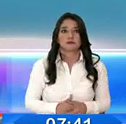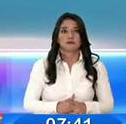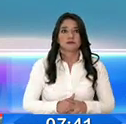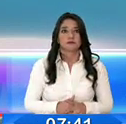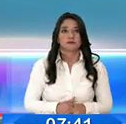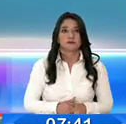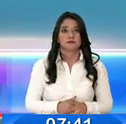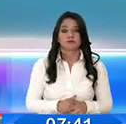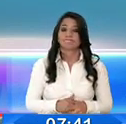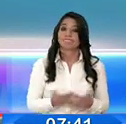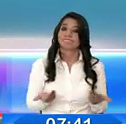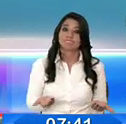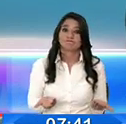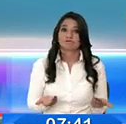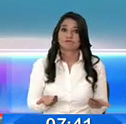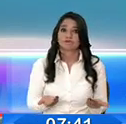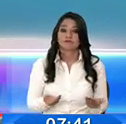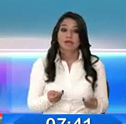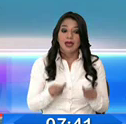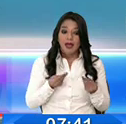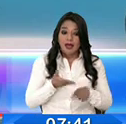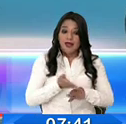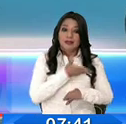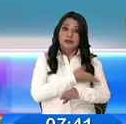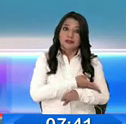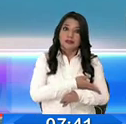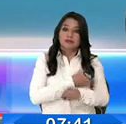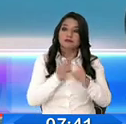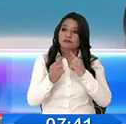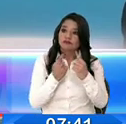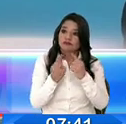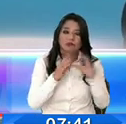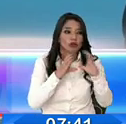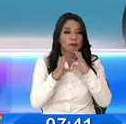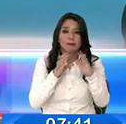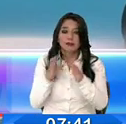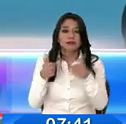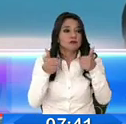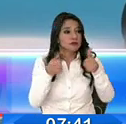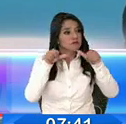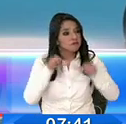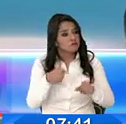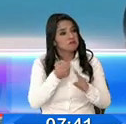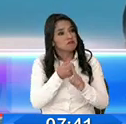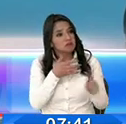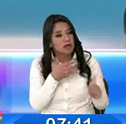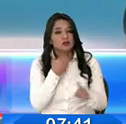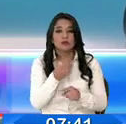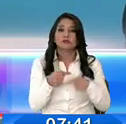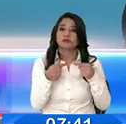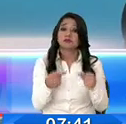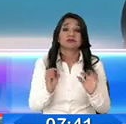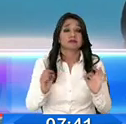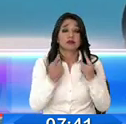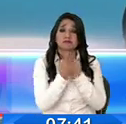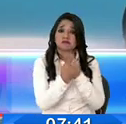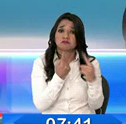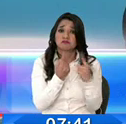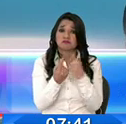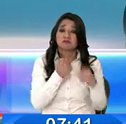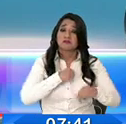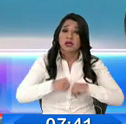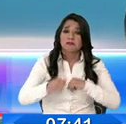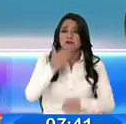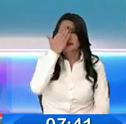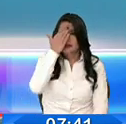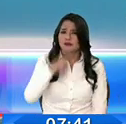son cosas que no se prevén nadie conversa realmente con aquellos que hacemos el día a día y sabemos cuál es la tramitología